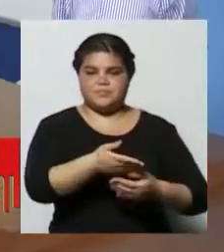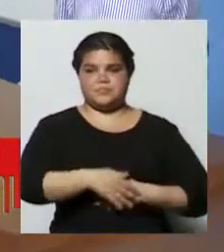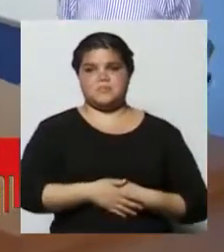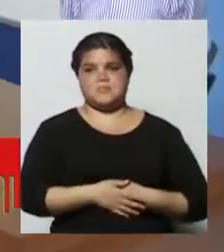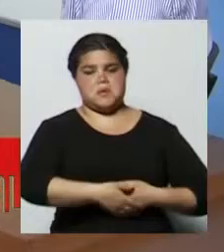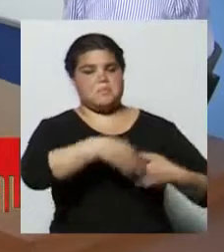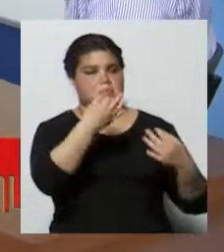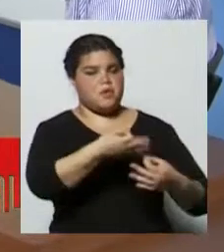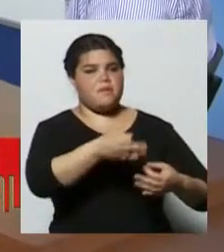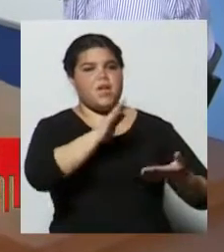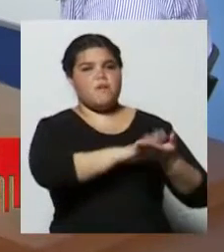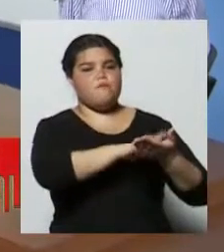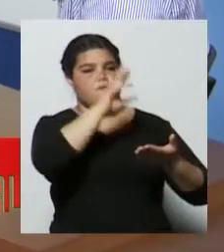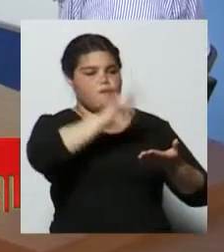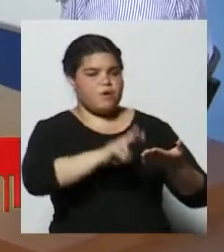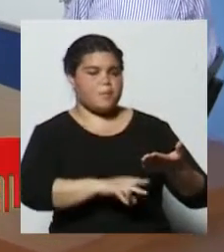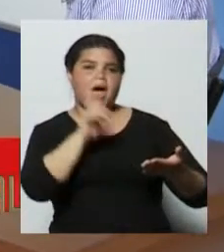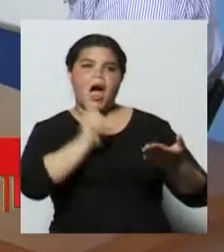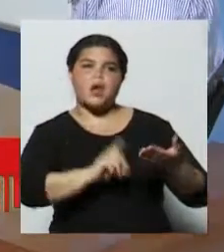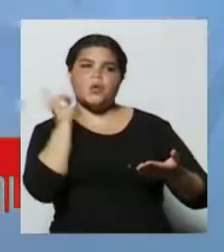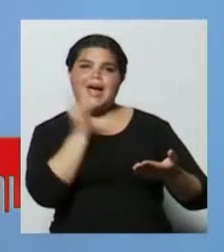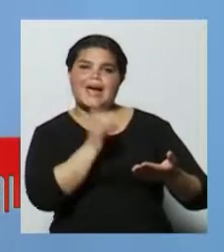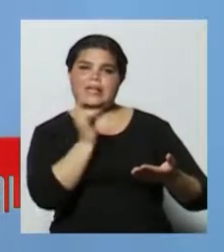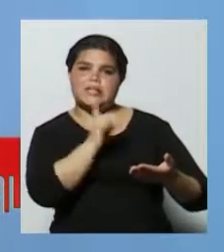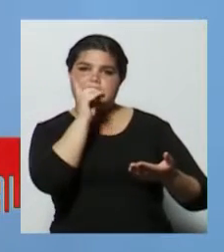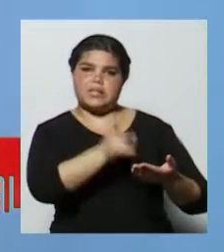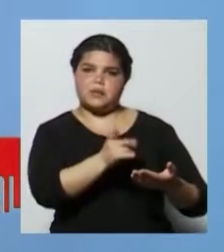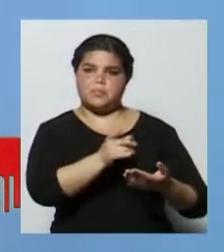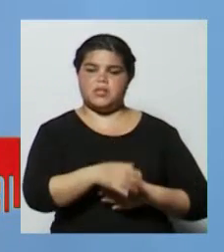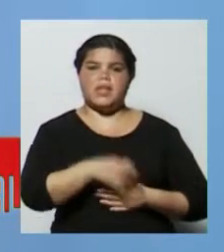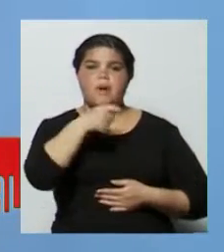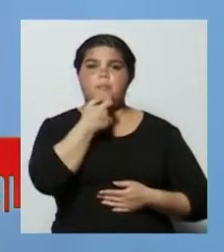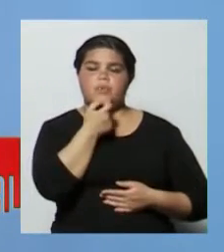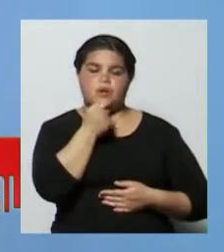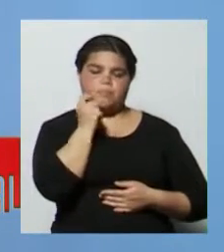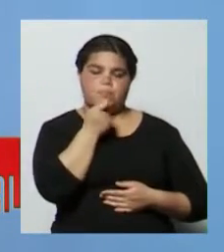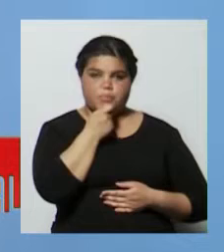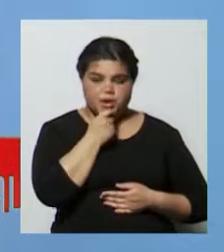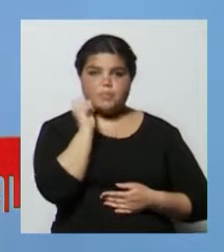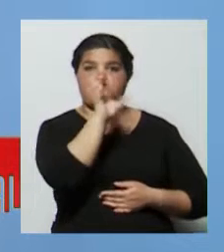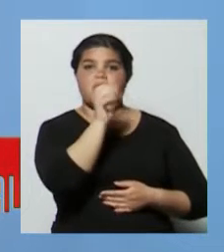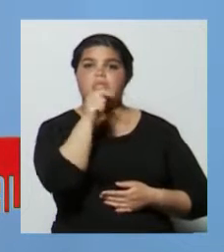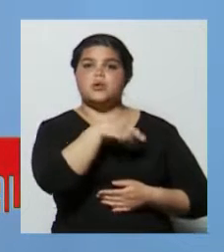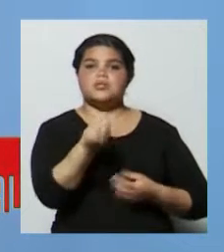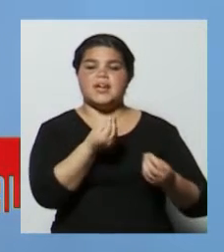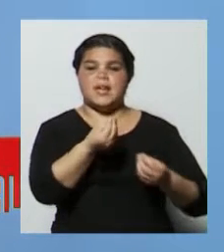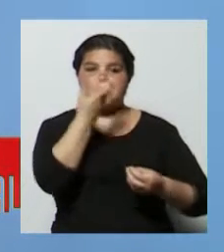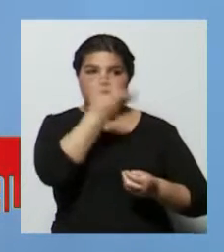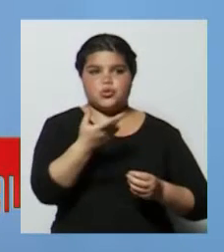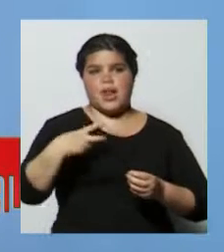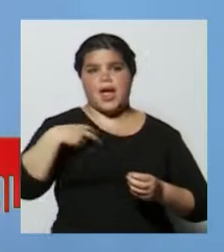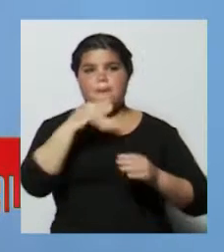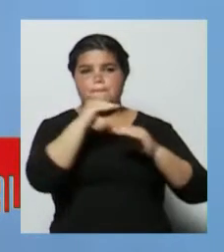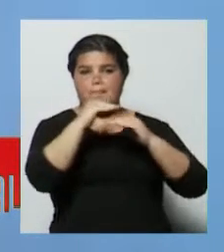Bueno, el informe también critica una parte, algo adelantaste recién, de que, por ejemplo, en Mendoza hay gran parte de las clases medias y altas que